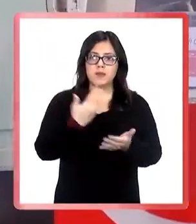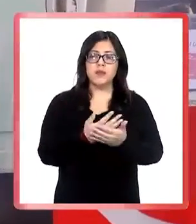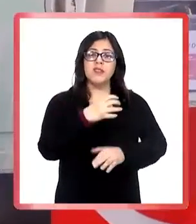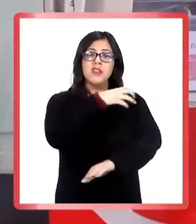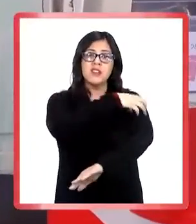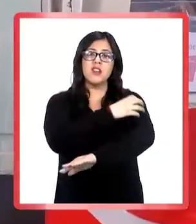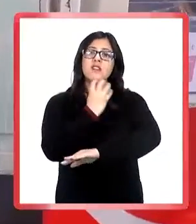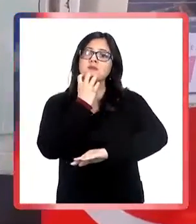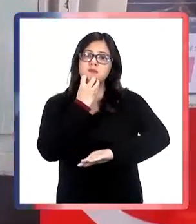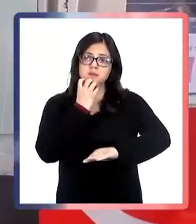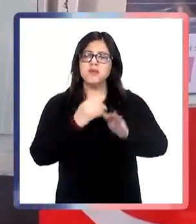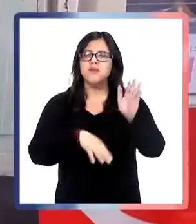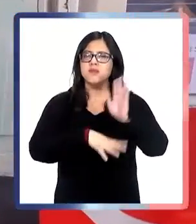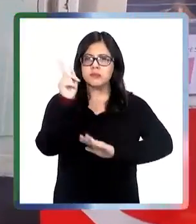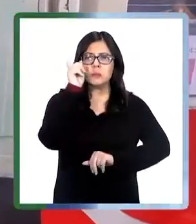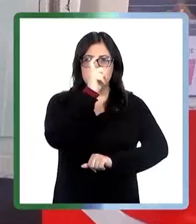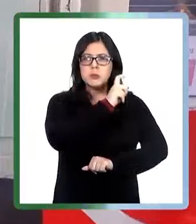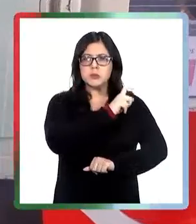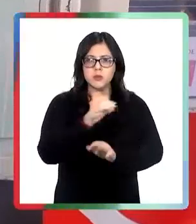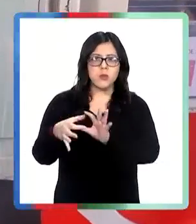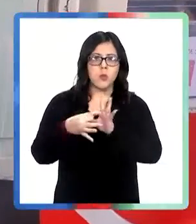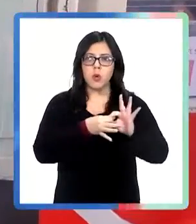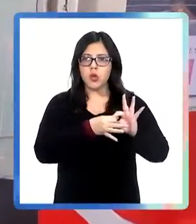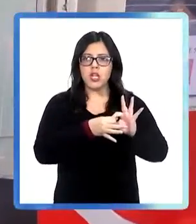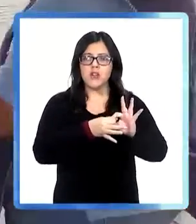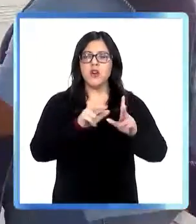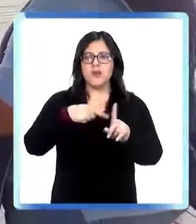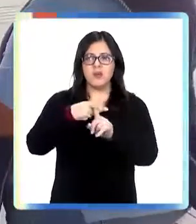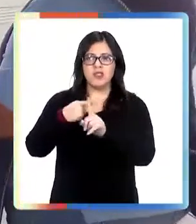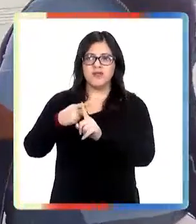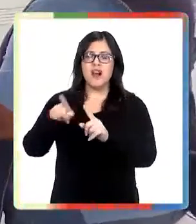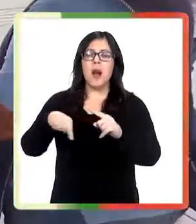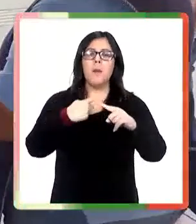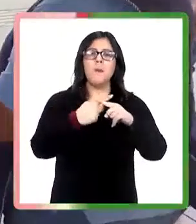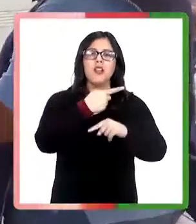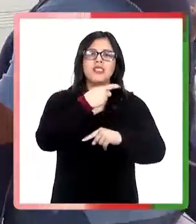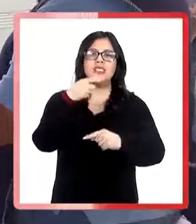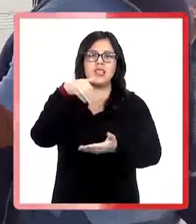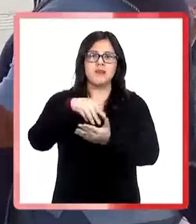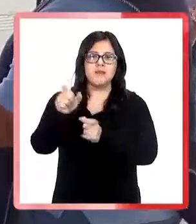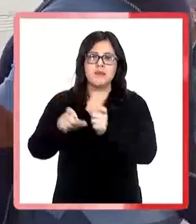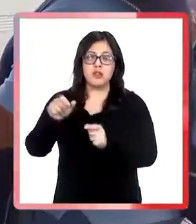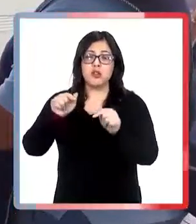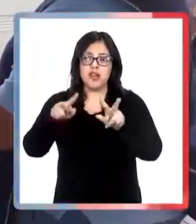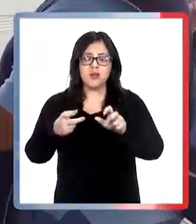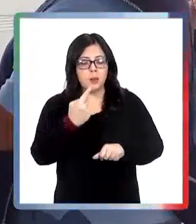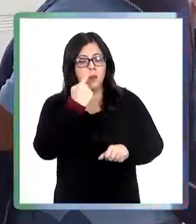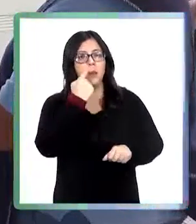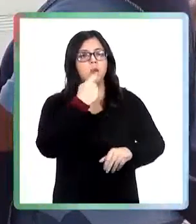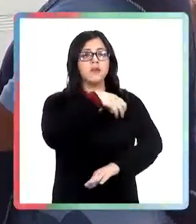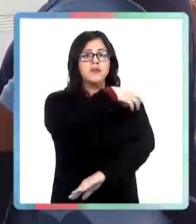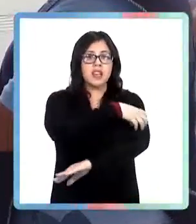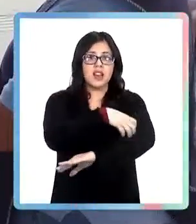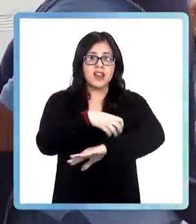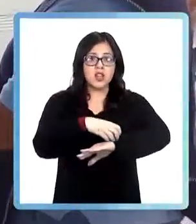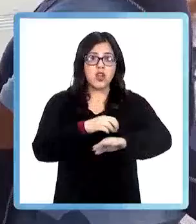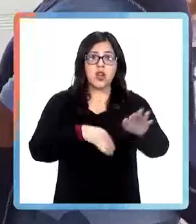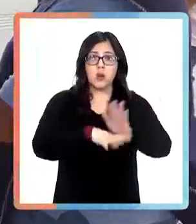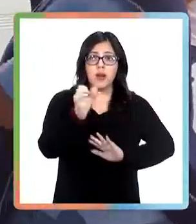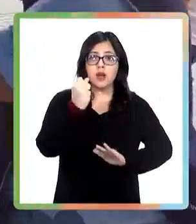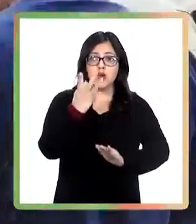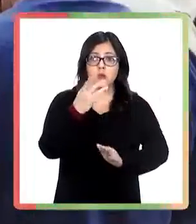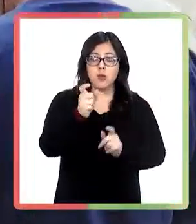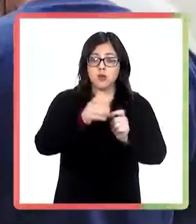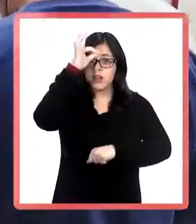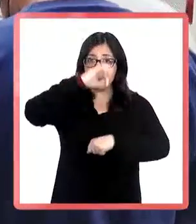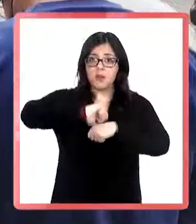de Antofagasta es una de las más complejas en materia de positividad por cada 100.000 habitantes. Según la toma de muestras, las regiones con mayor